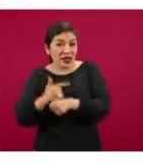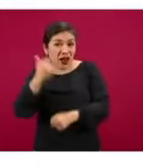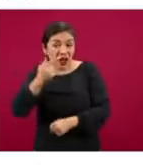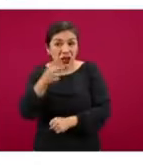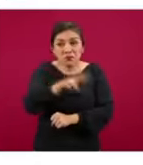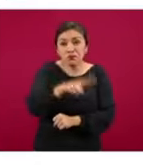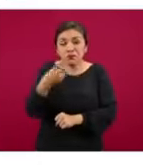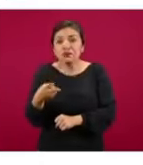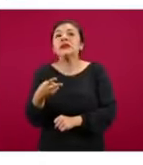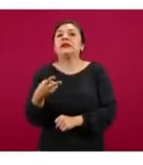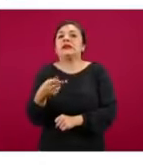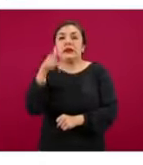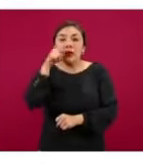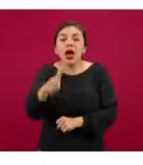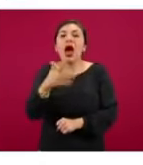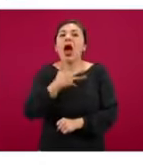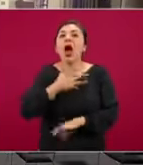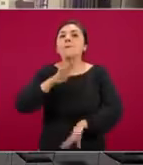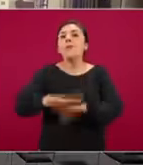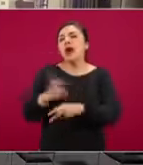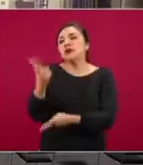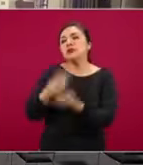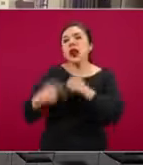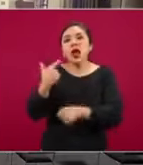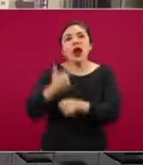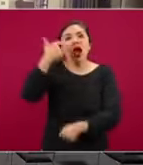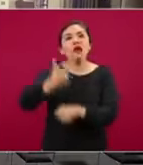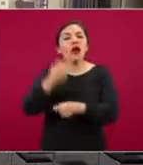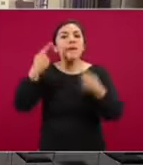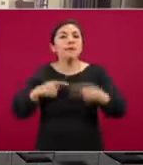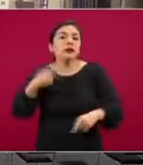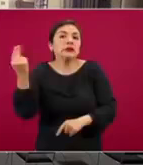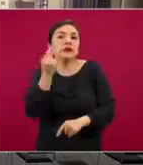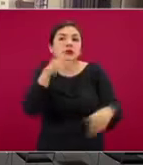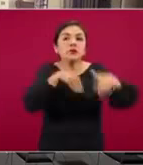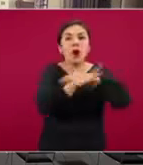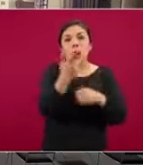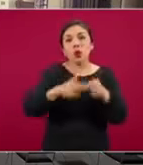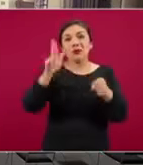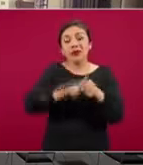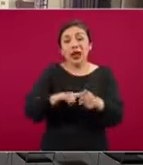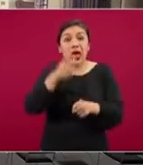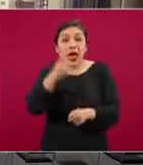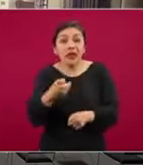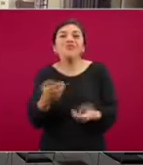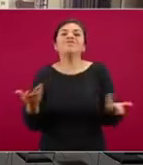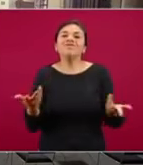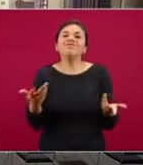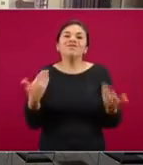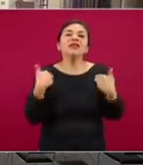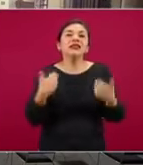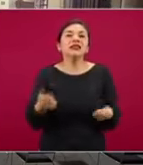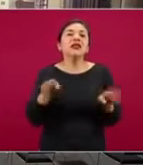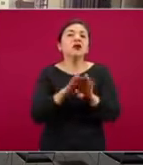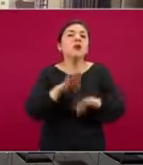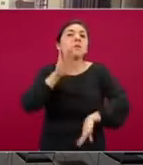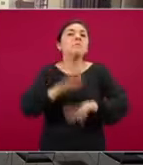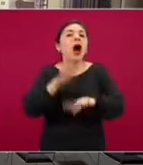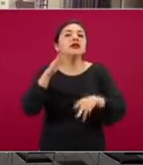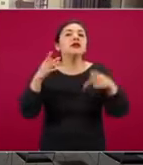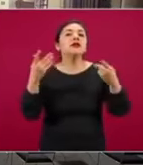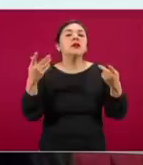decir que estoy teniendo más casos graves que están demandando este tipo de servicio y eso se traduce rápidamente en más